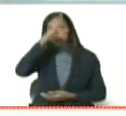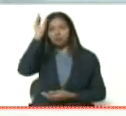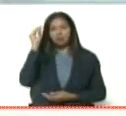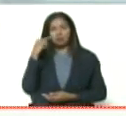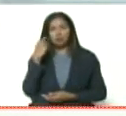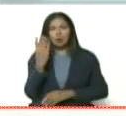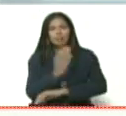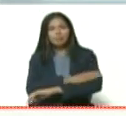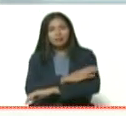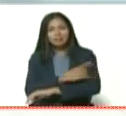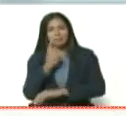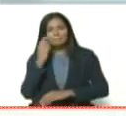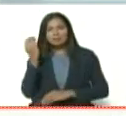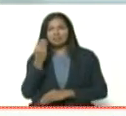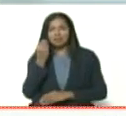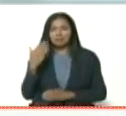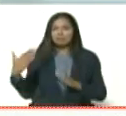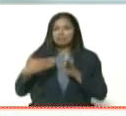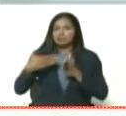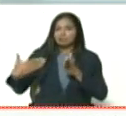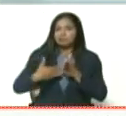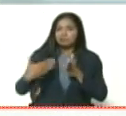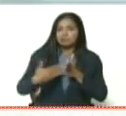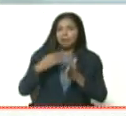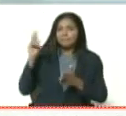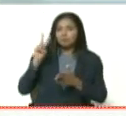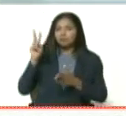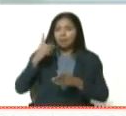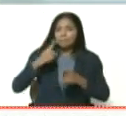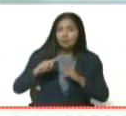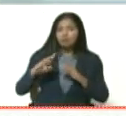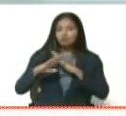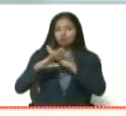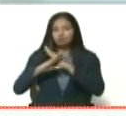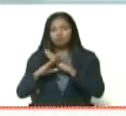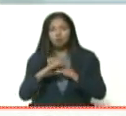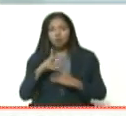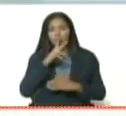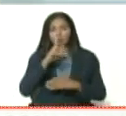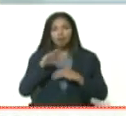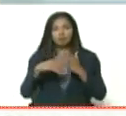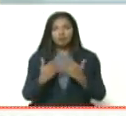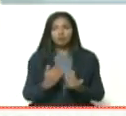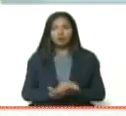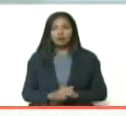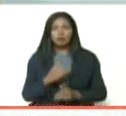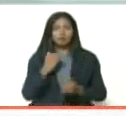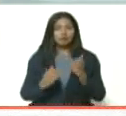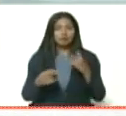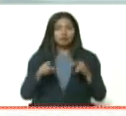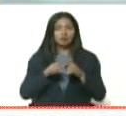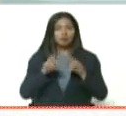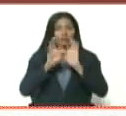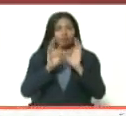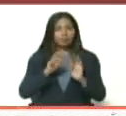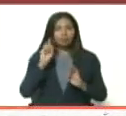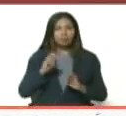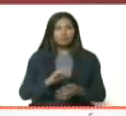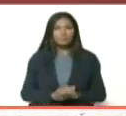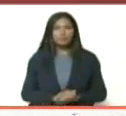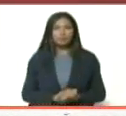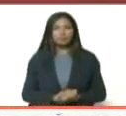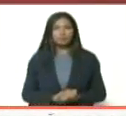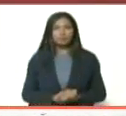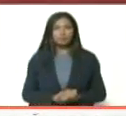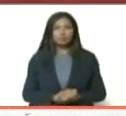derecha venezolana tratando de hacerle un daño al pueblo de Venezuela con las sanciones y el bloqueo Al final, en este